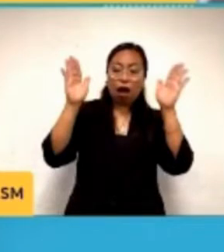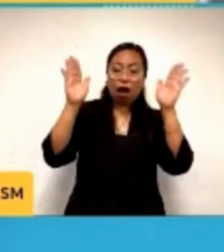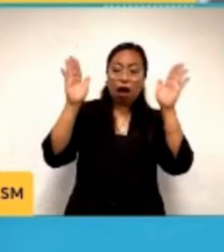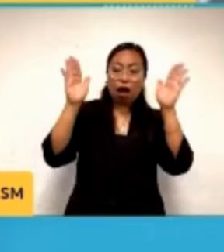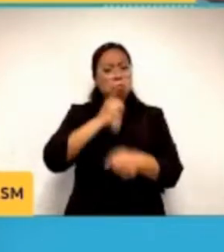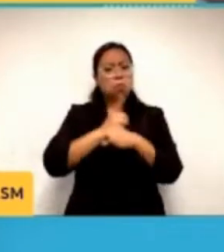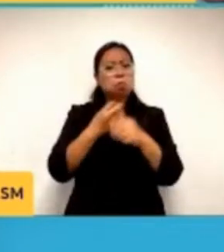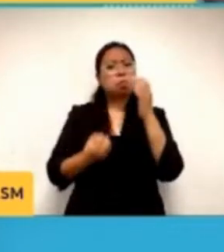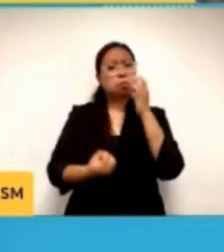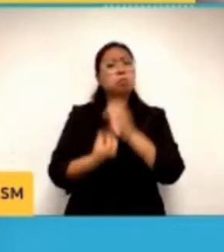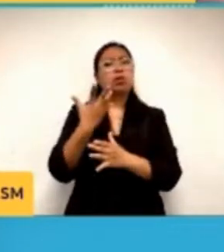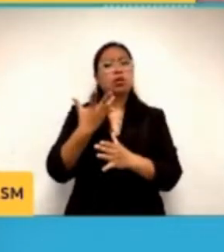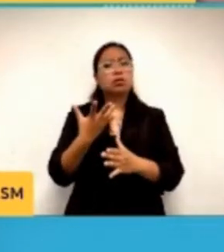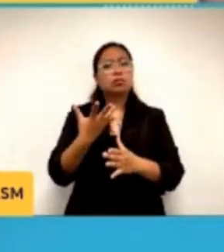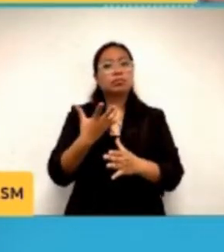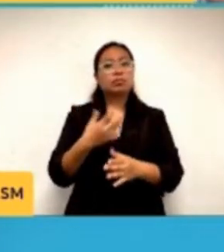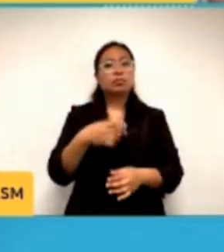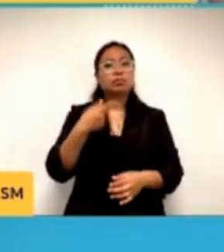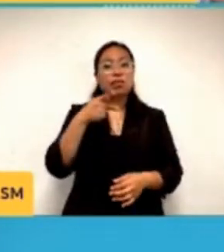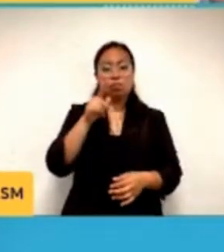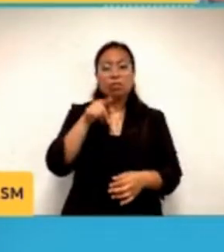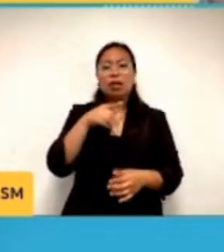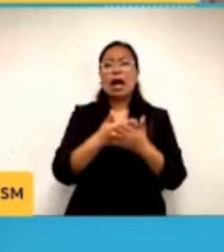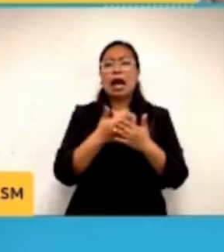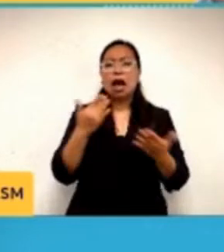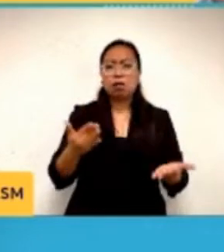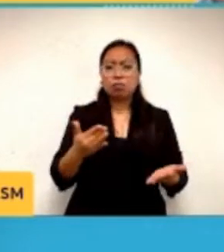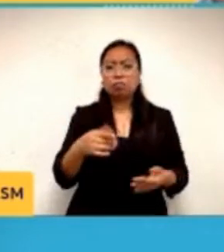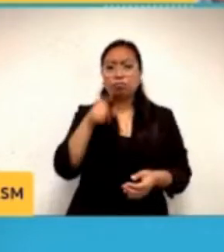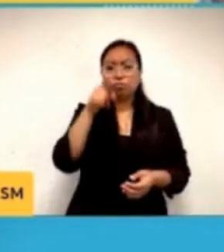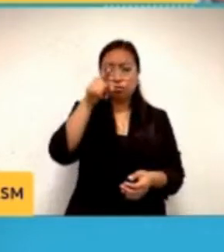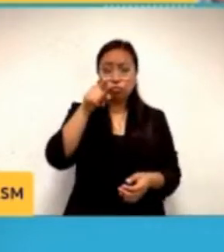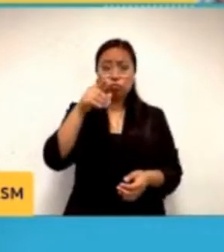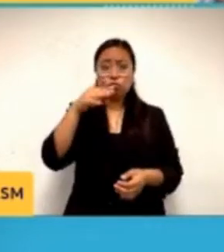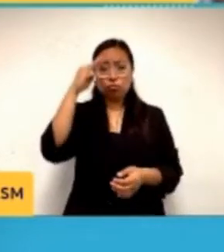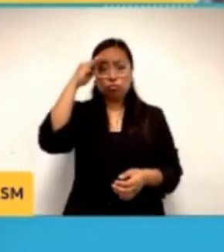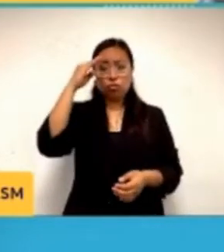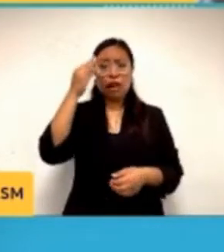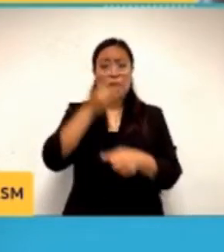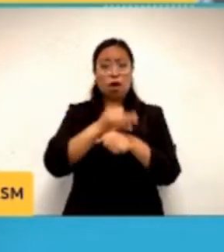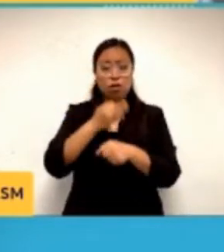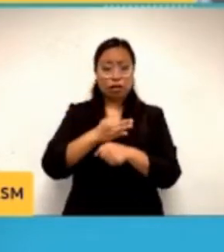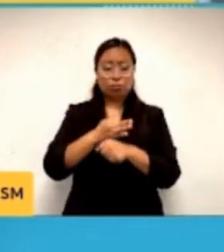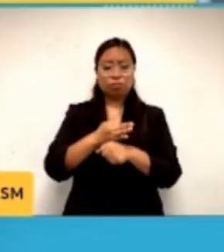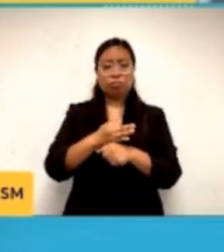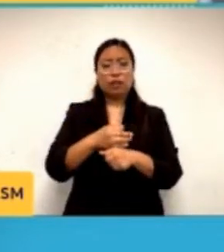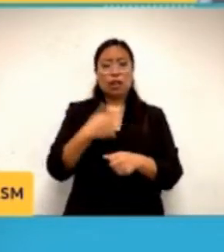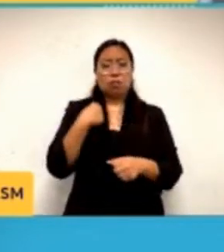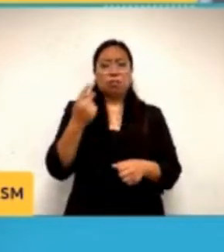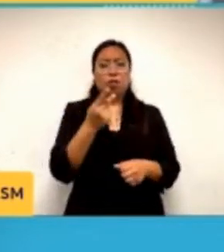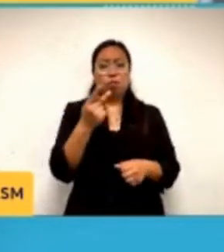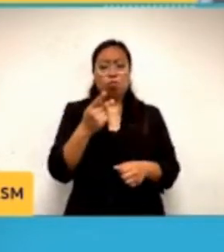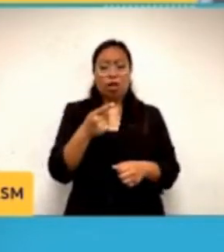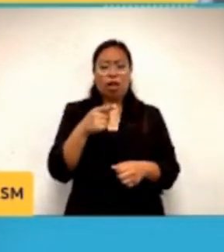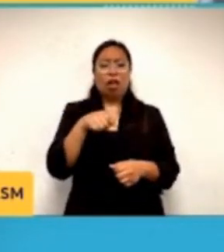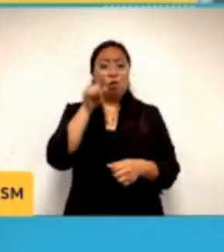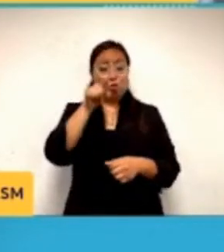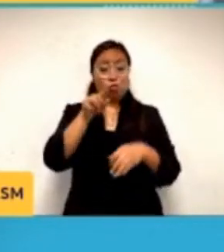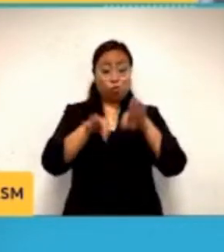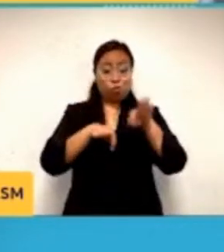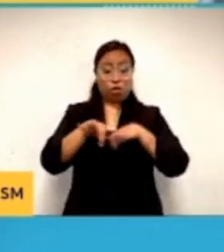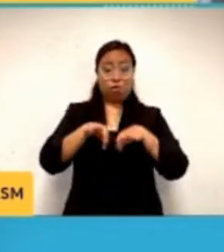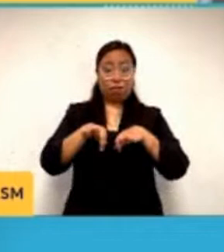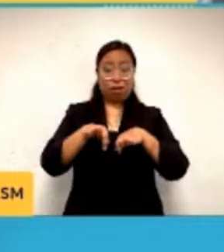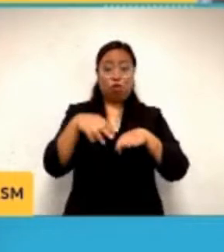¿quién de aquí cree que su trabajo habla por nosotros? Mi trabajo habla por mí. Híjole, es algo